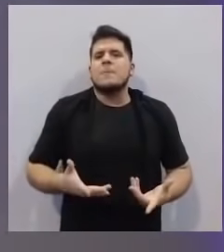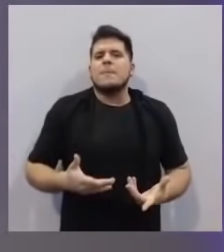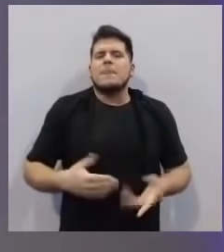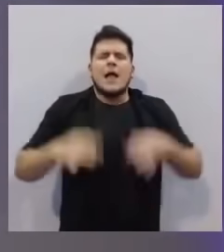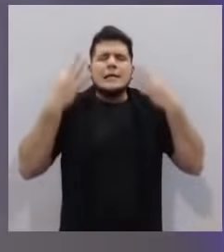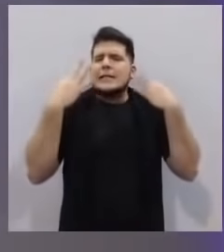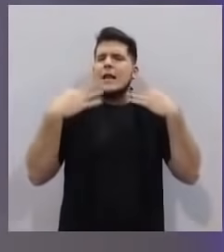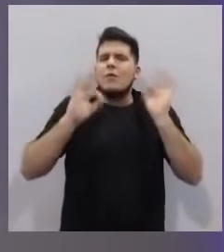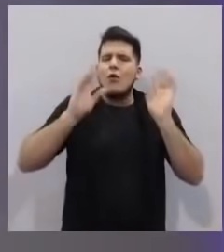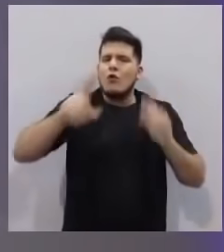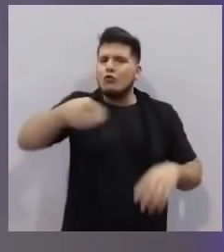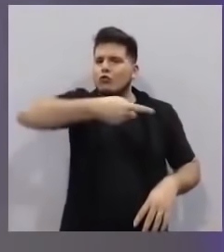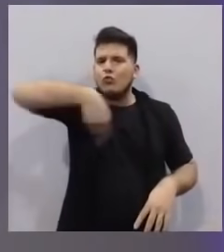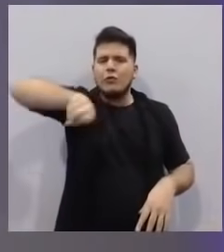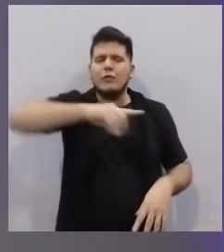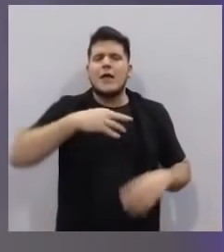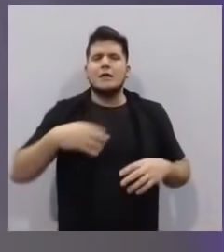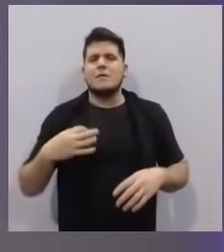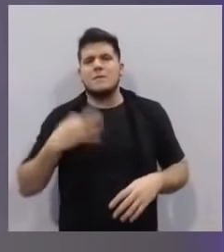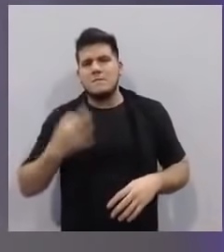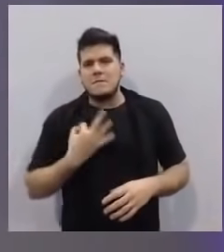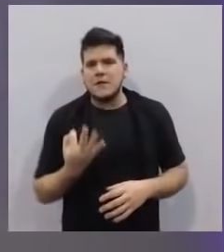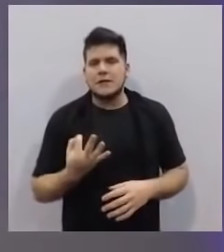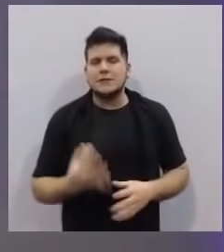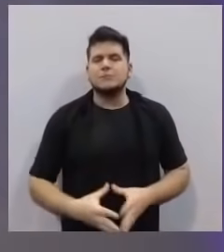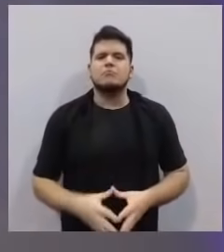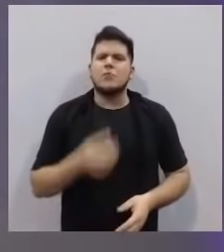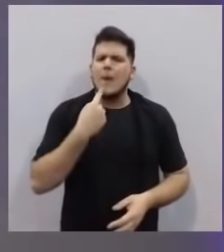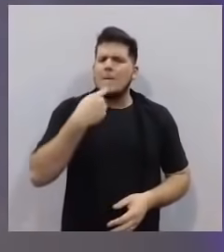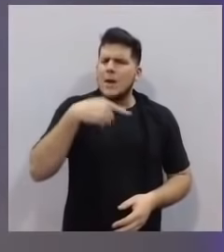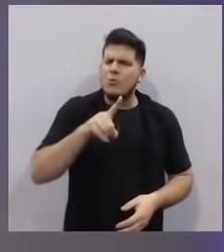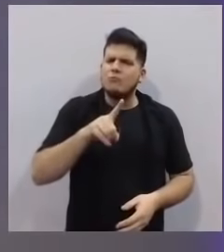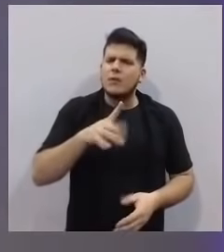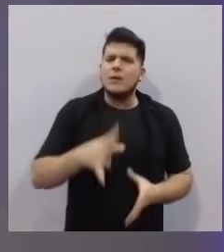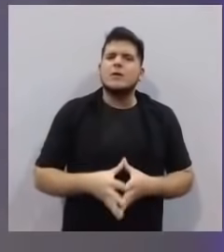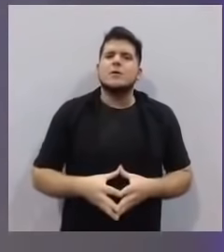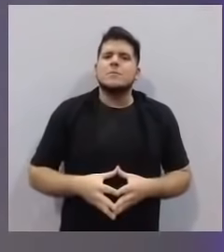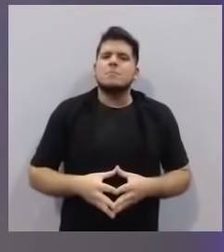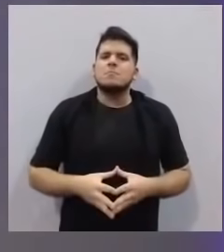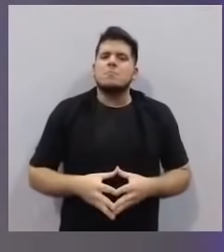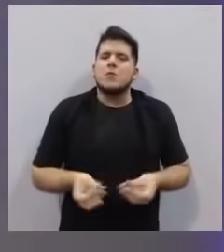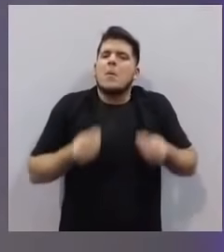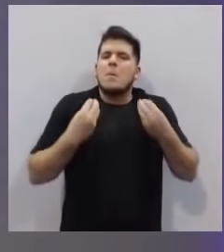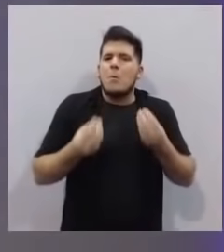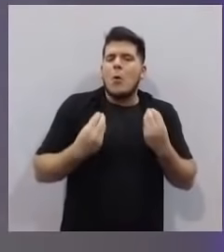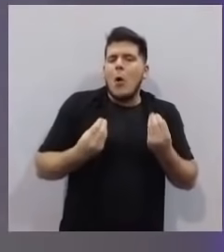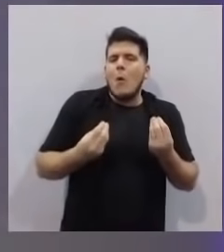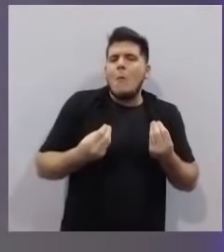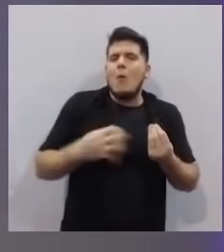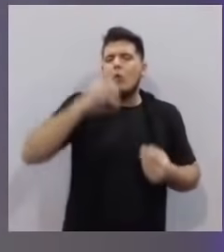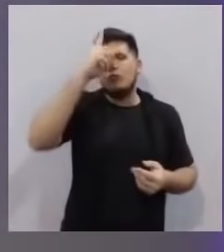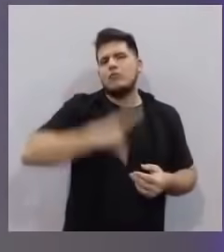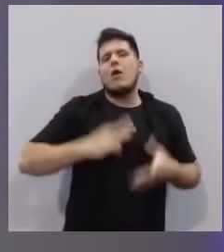no hubiese tirado su mano allí y te hubiese sacado y te ha sacado de ahí donde